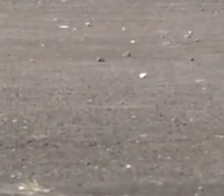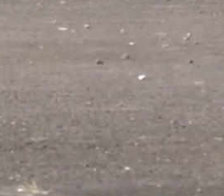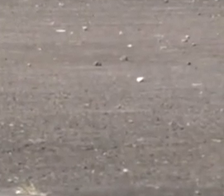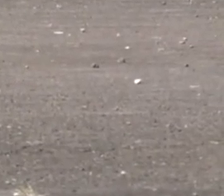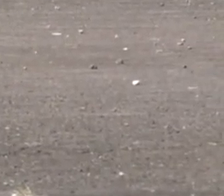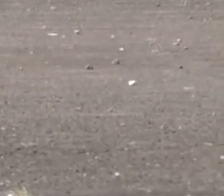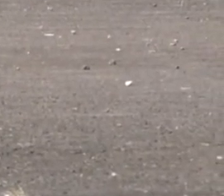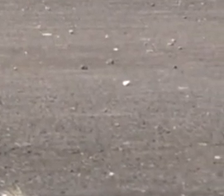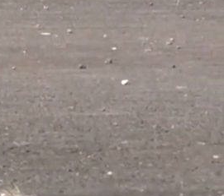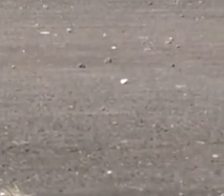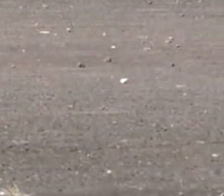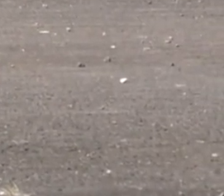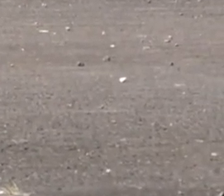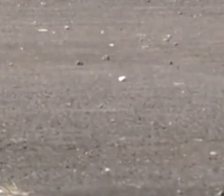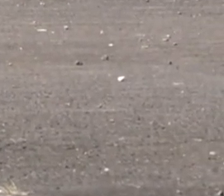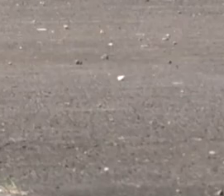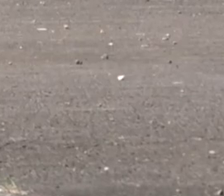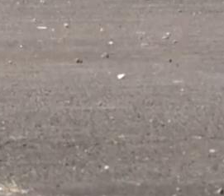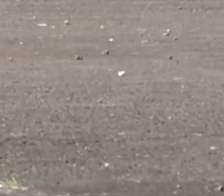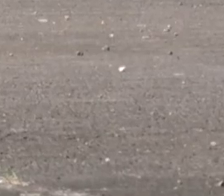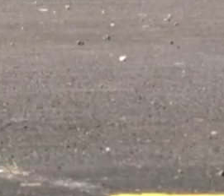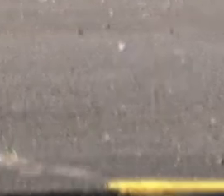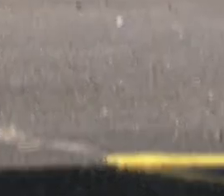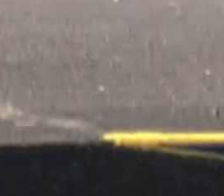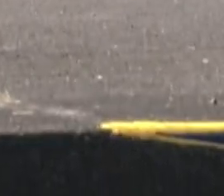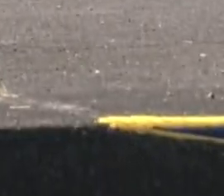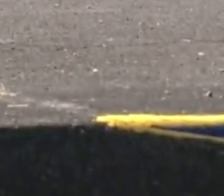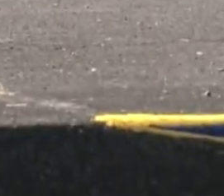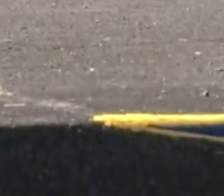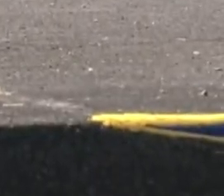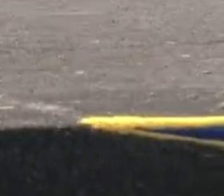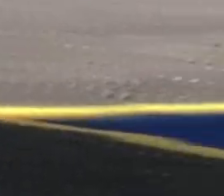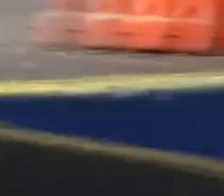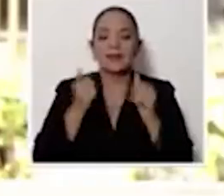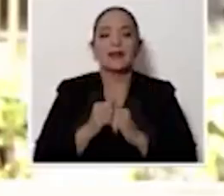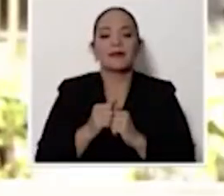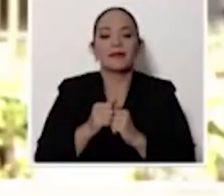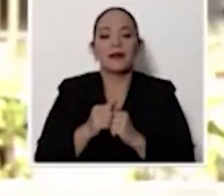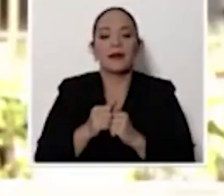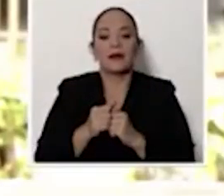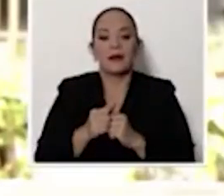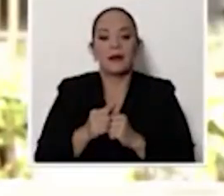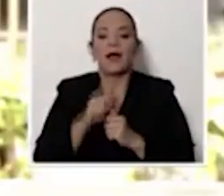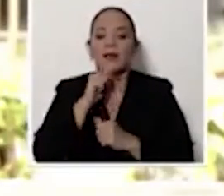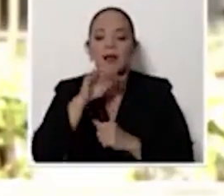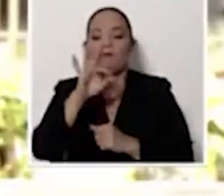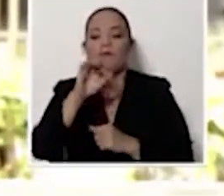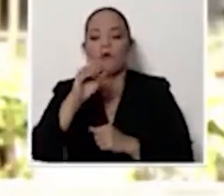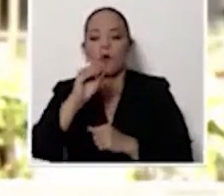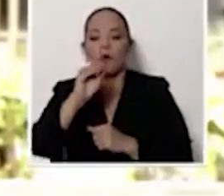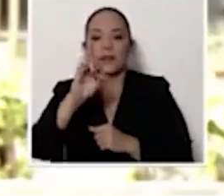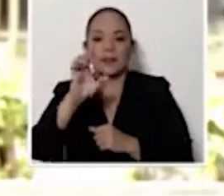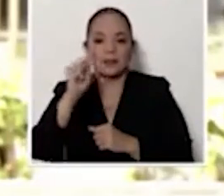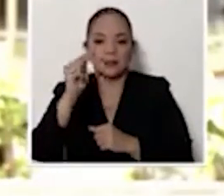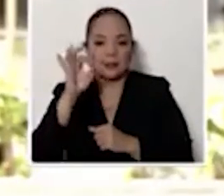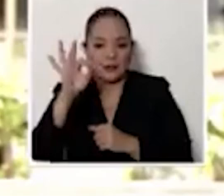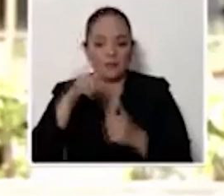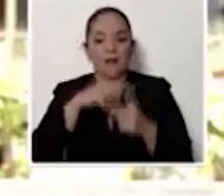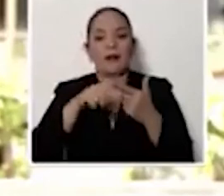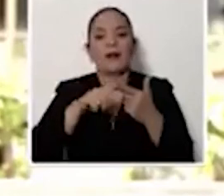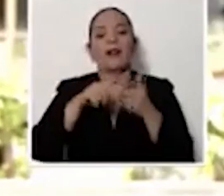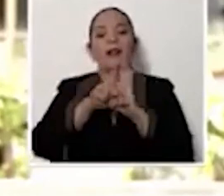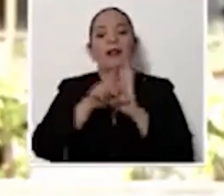agradecerle como lo decía usted señor presidente a las fuentes de financiamiento como lo son fodessap la ley anti tabaco